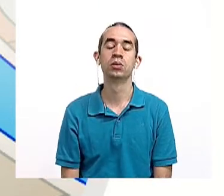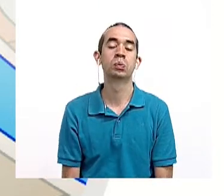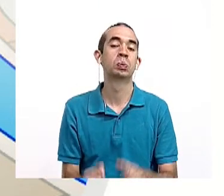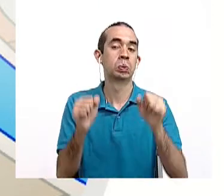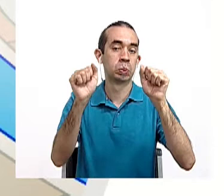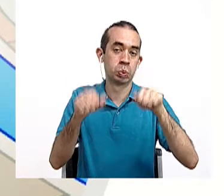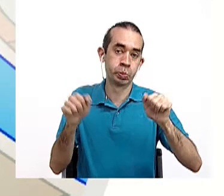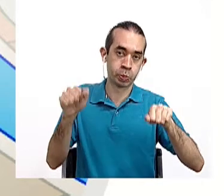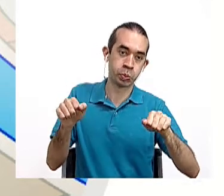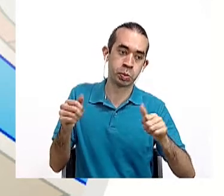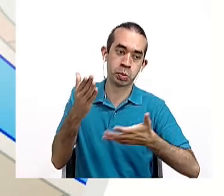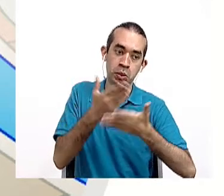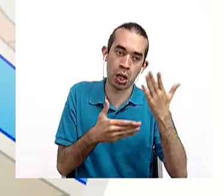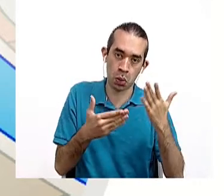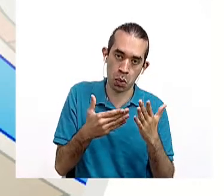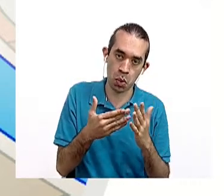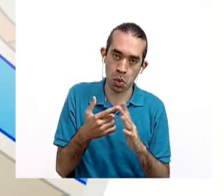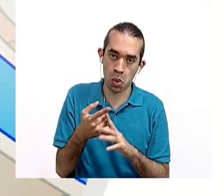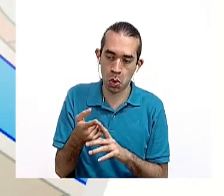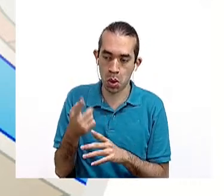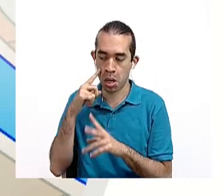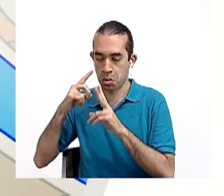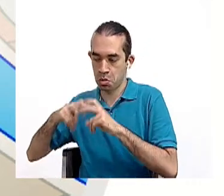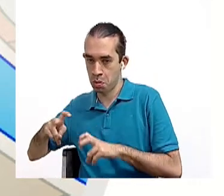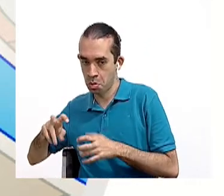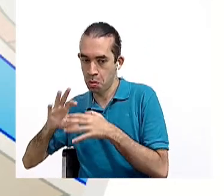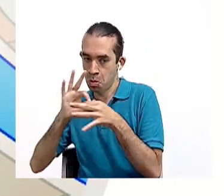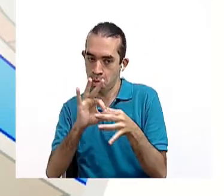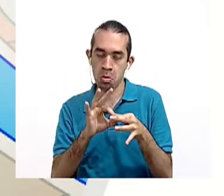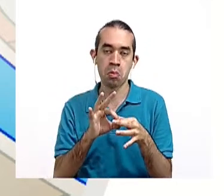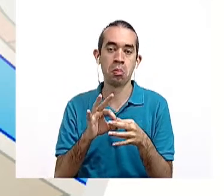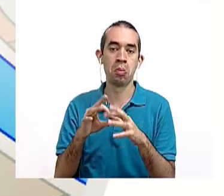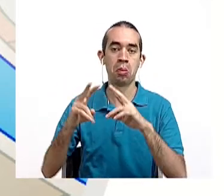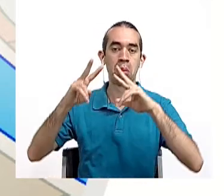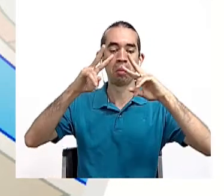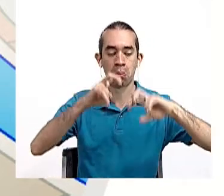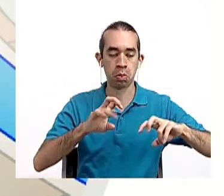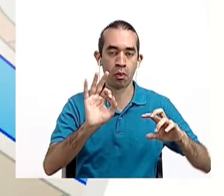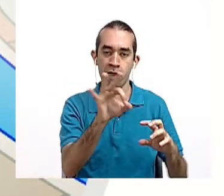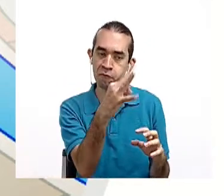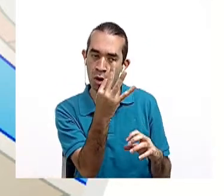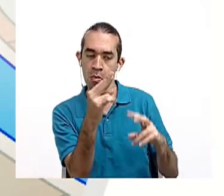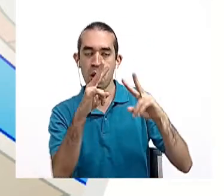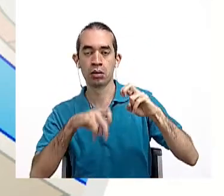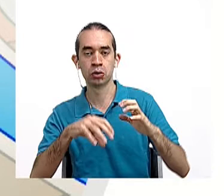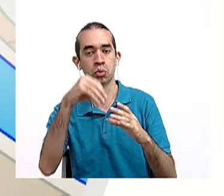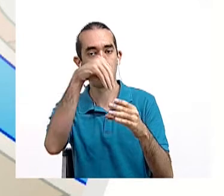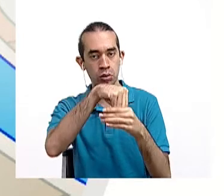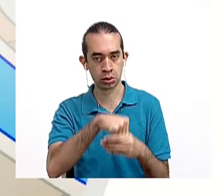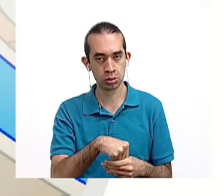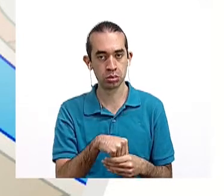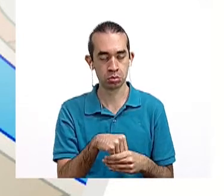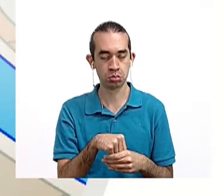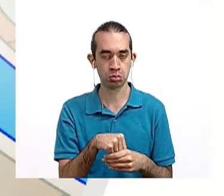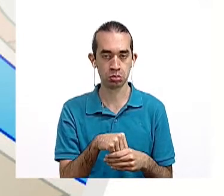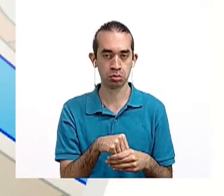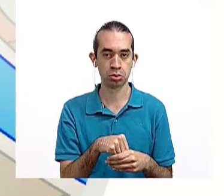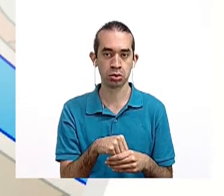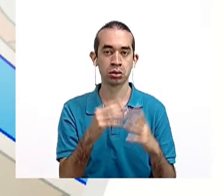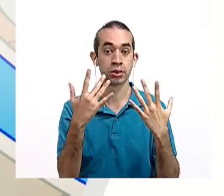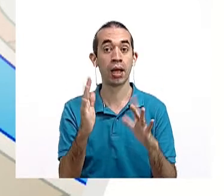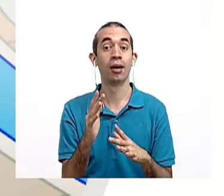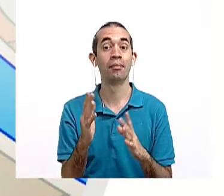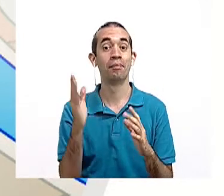Podríamos buscar algunas referencias, análisis de su forma o de su contenido, como lo vimos en